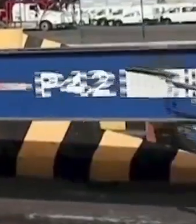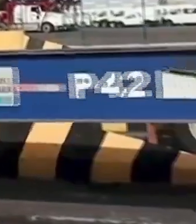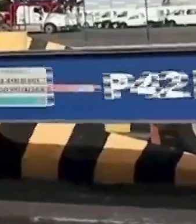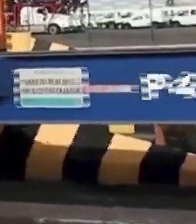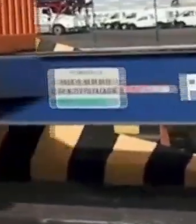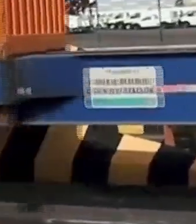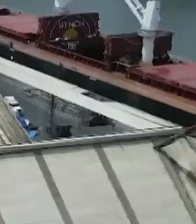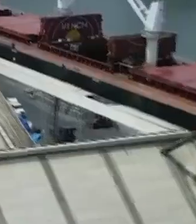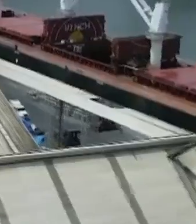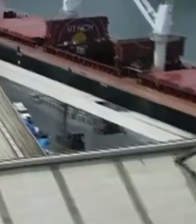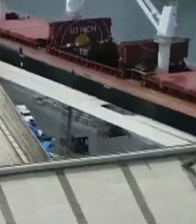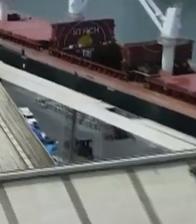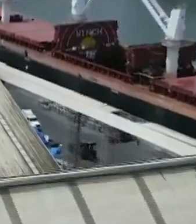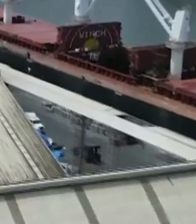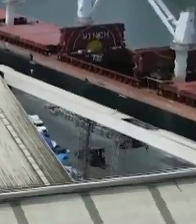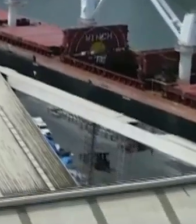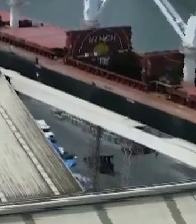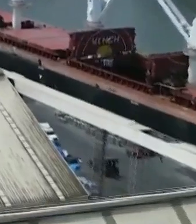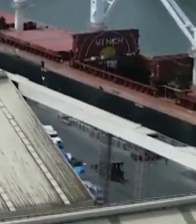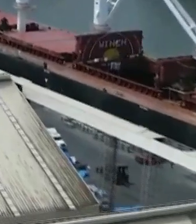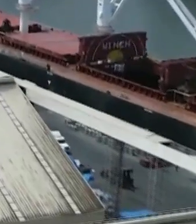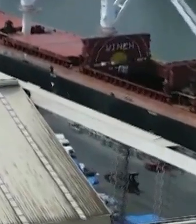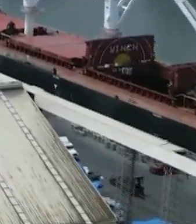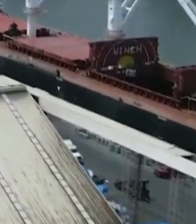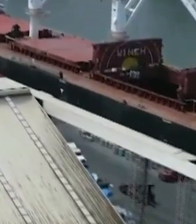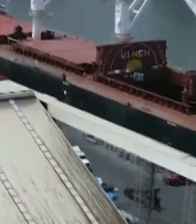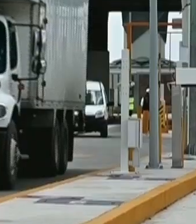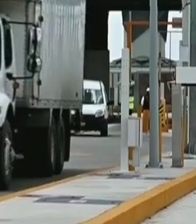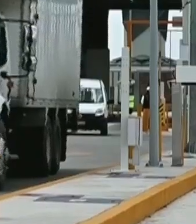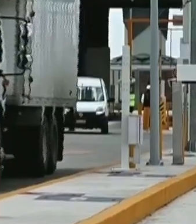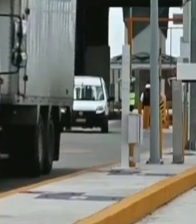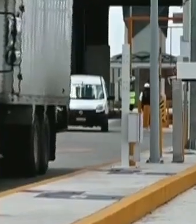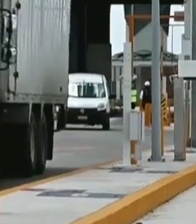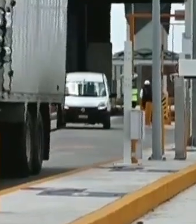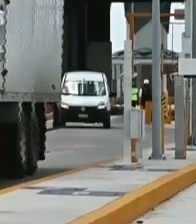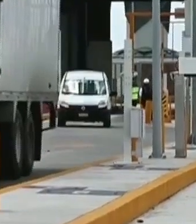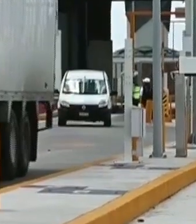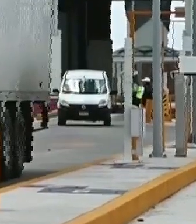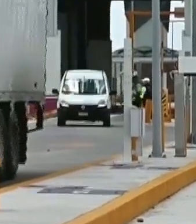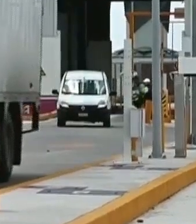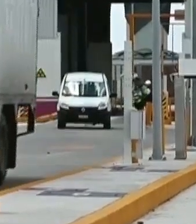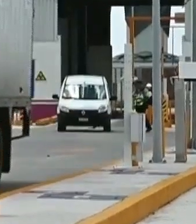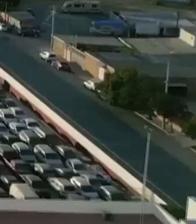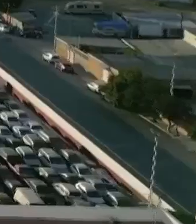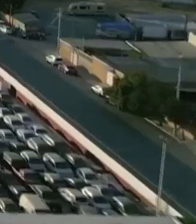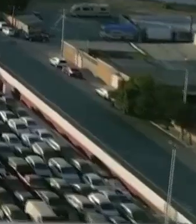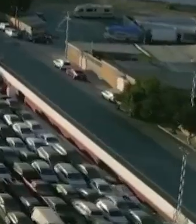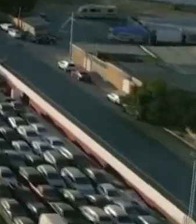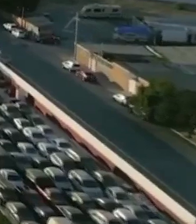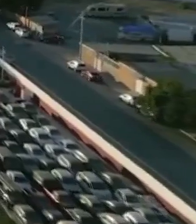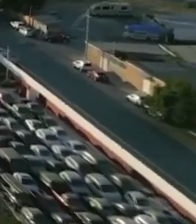mexicano y el programa de fiscalización de agentes aduanales, como ya ha ocurrido en la aplicación de estas estrategias y